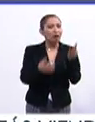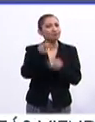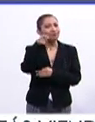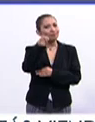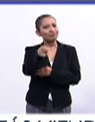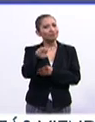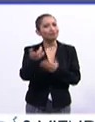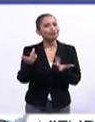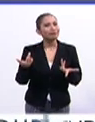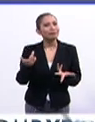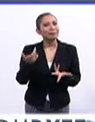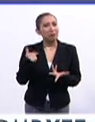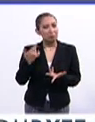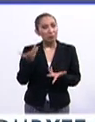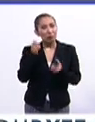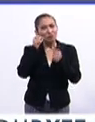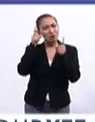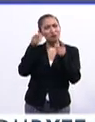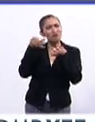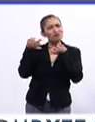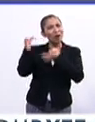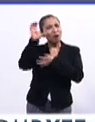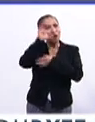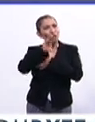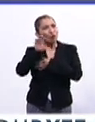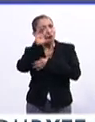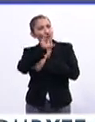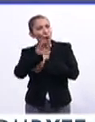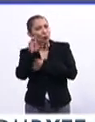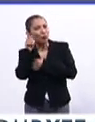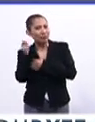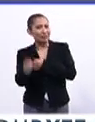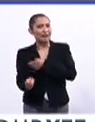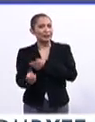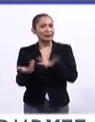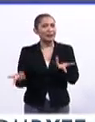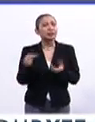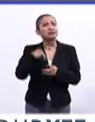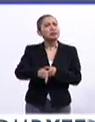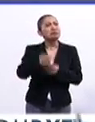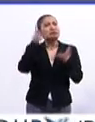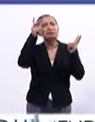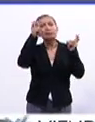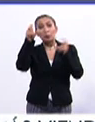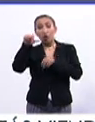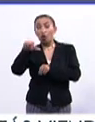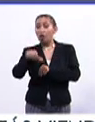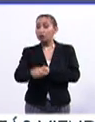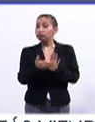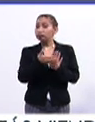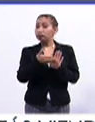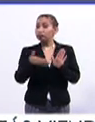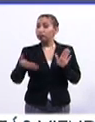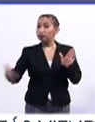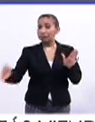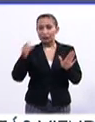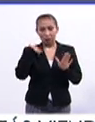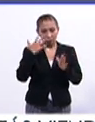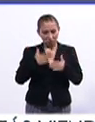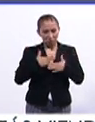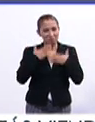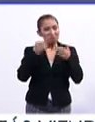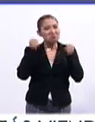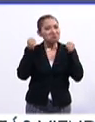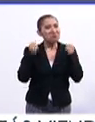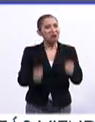aa que le van a despertar su curiosidad es un programa el de hoy se lo digo confío